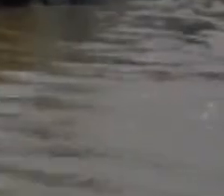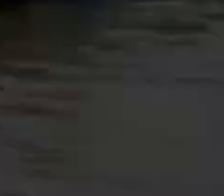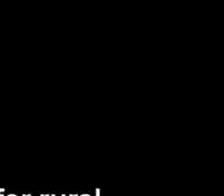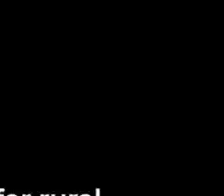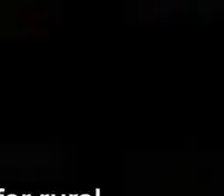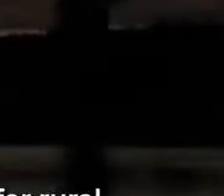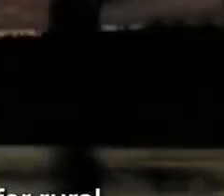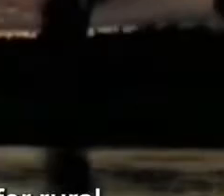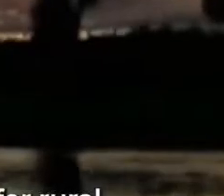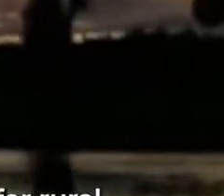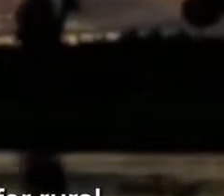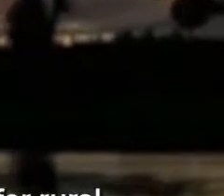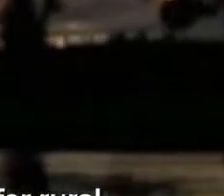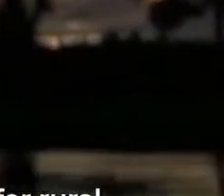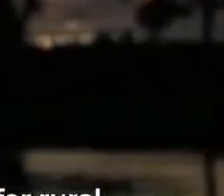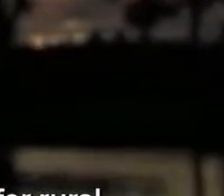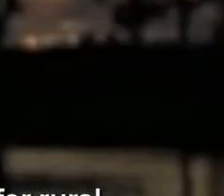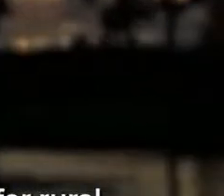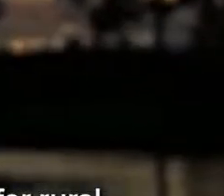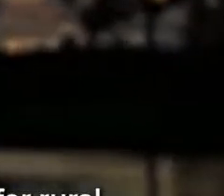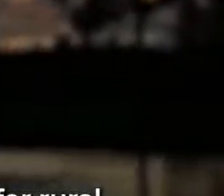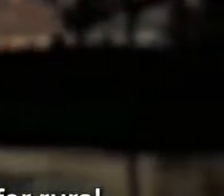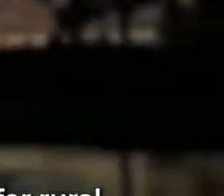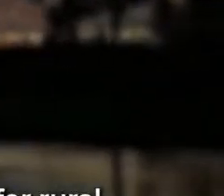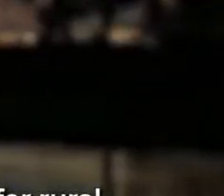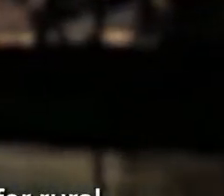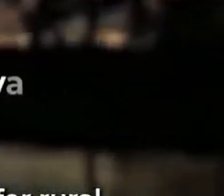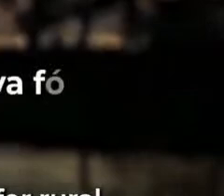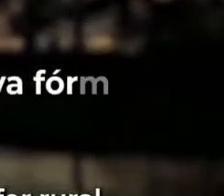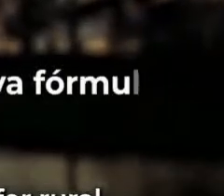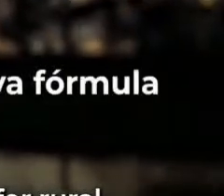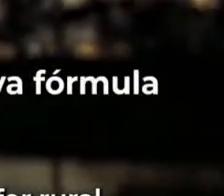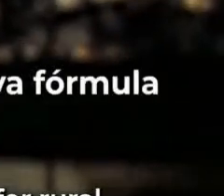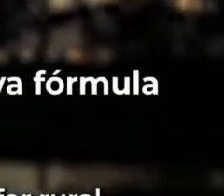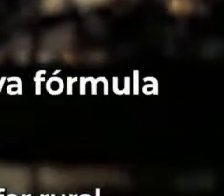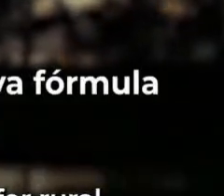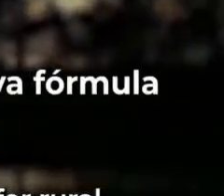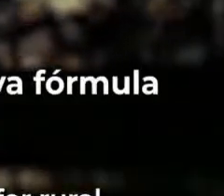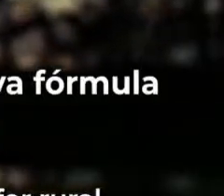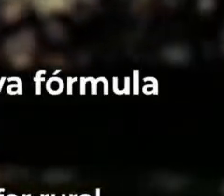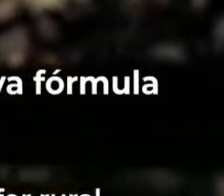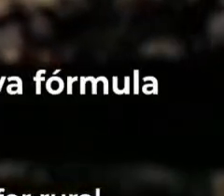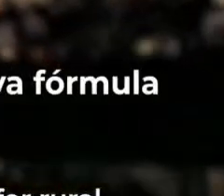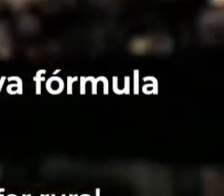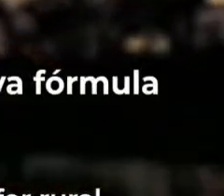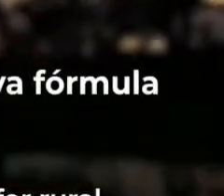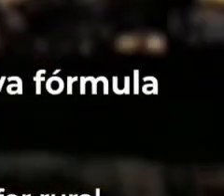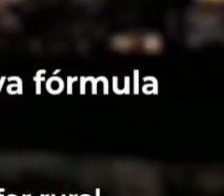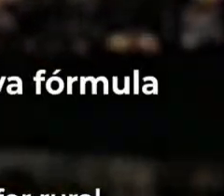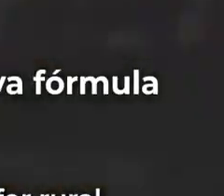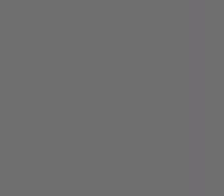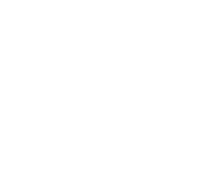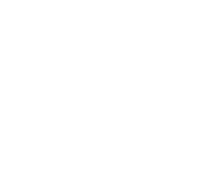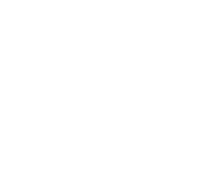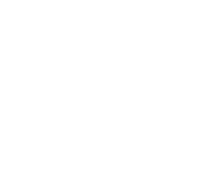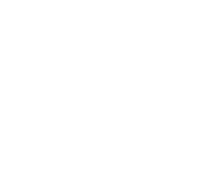chocuano. Digitalización, integración y ecoturismo, la nueva fórmula del desarrollo